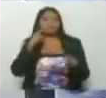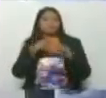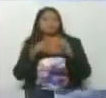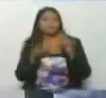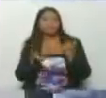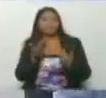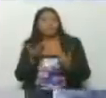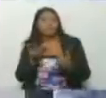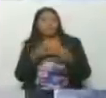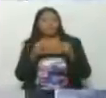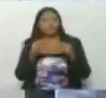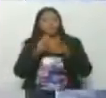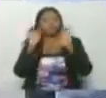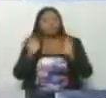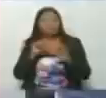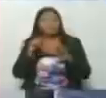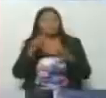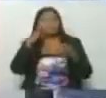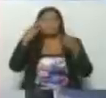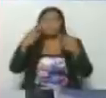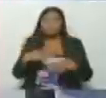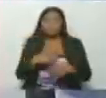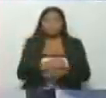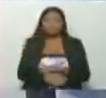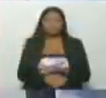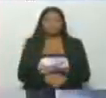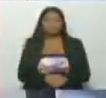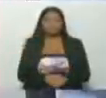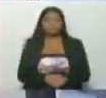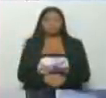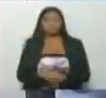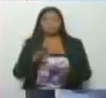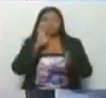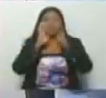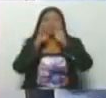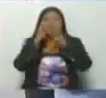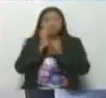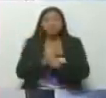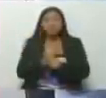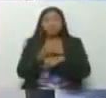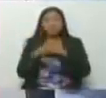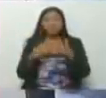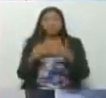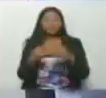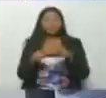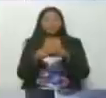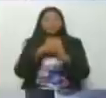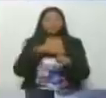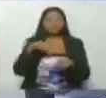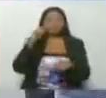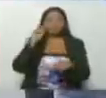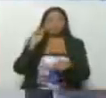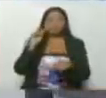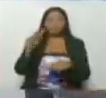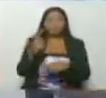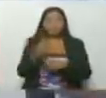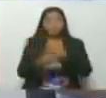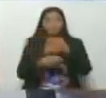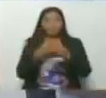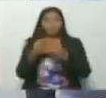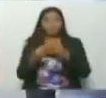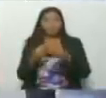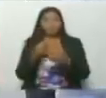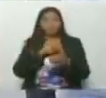importante que dos cosas la seguridad y la consideración elemento bueno del primero a